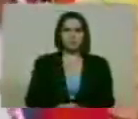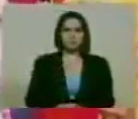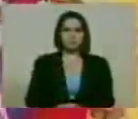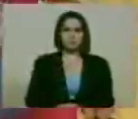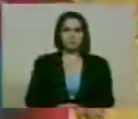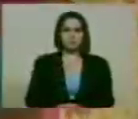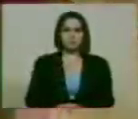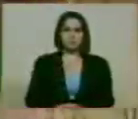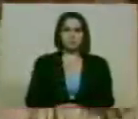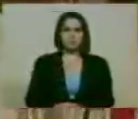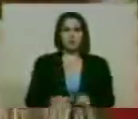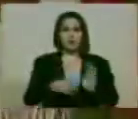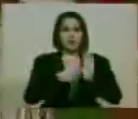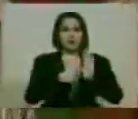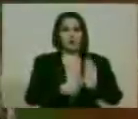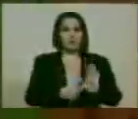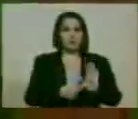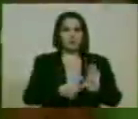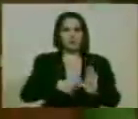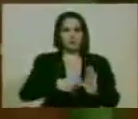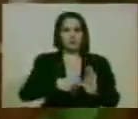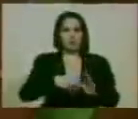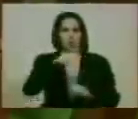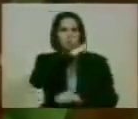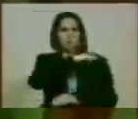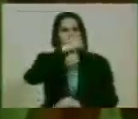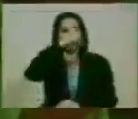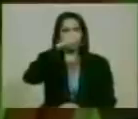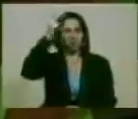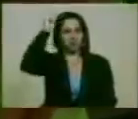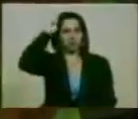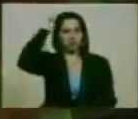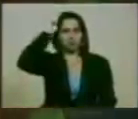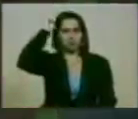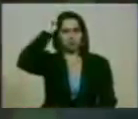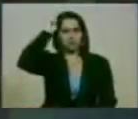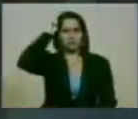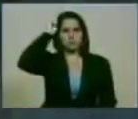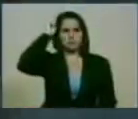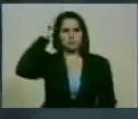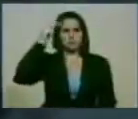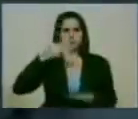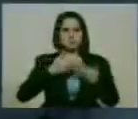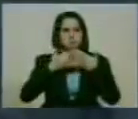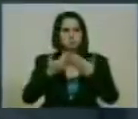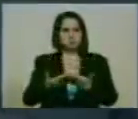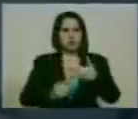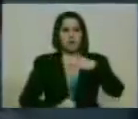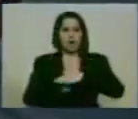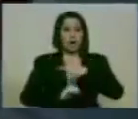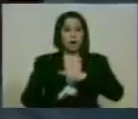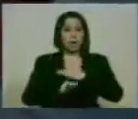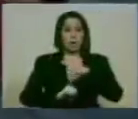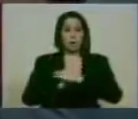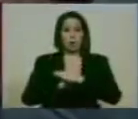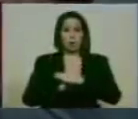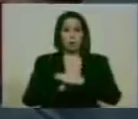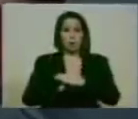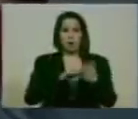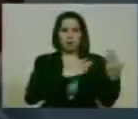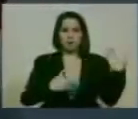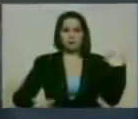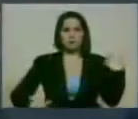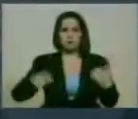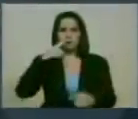Presenta un chamán de los pueblos originarios en respaldo al jefe de Estado venezolano como parte de